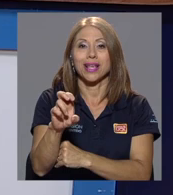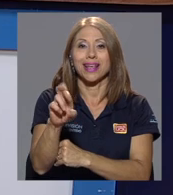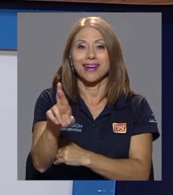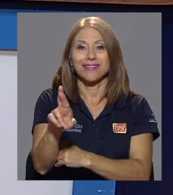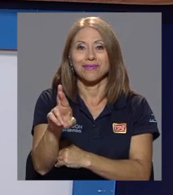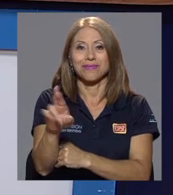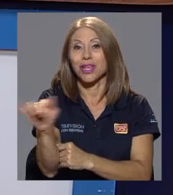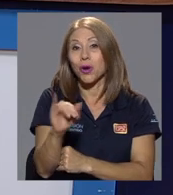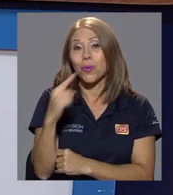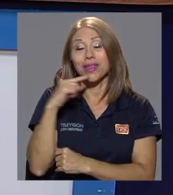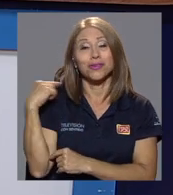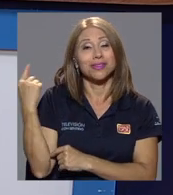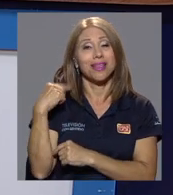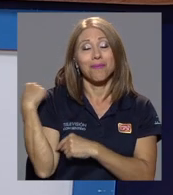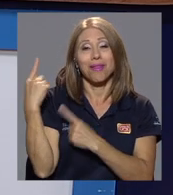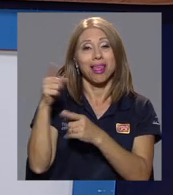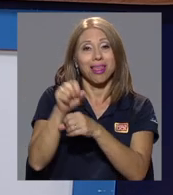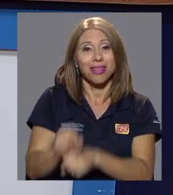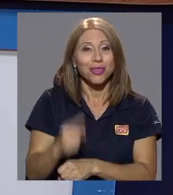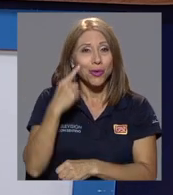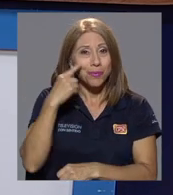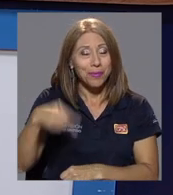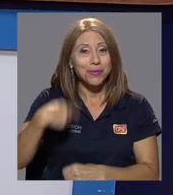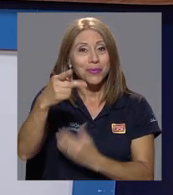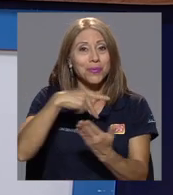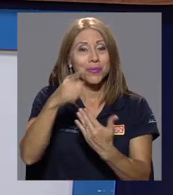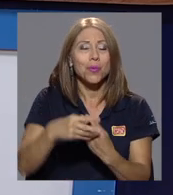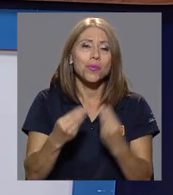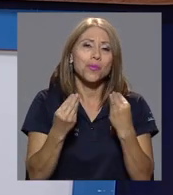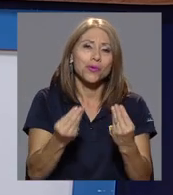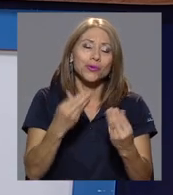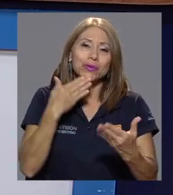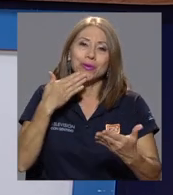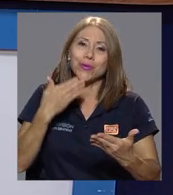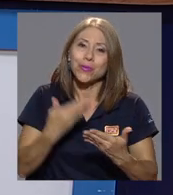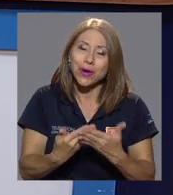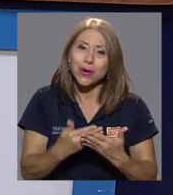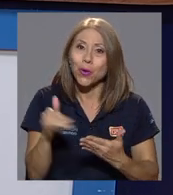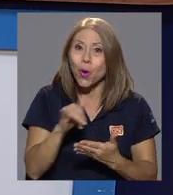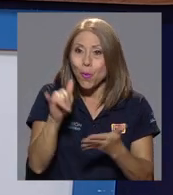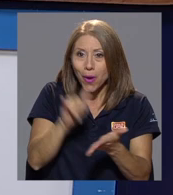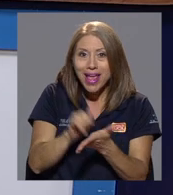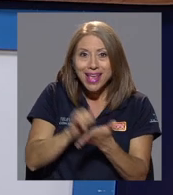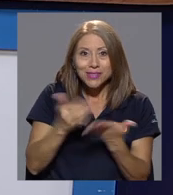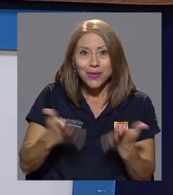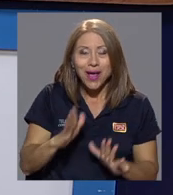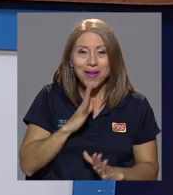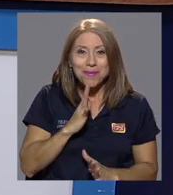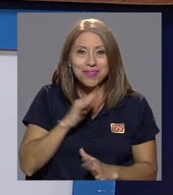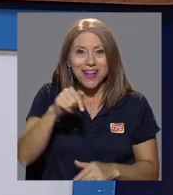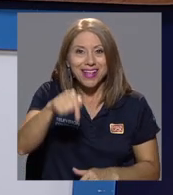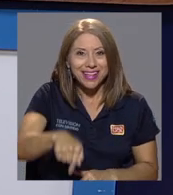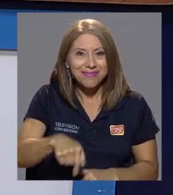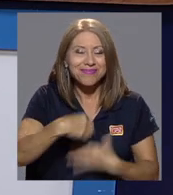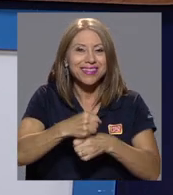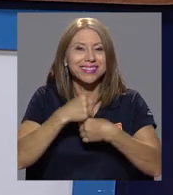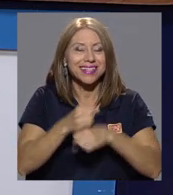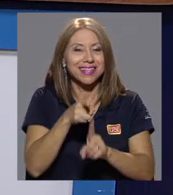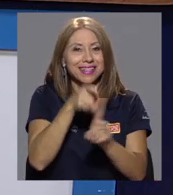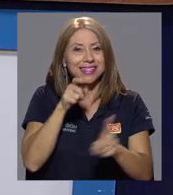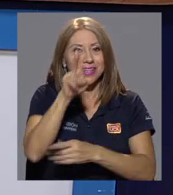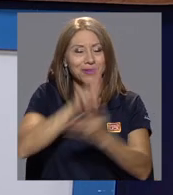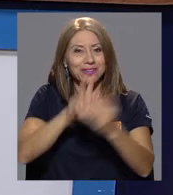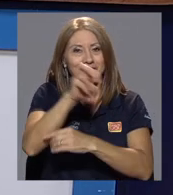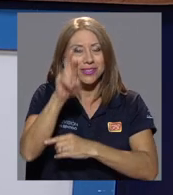y como les digo en cada edición nos vemos la próxima edición de lo bueno como esto que hemos hablado hoy aquí que se genera